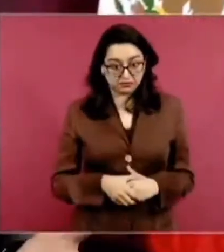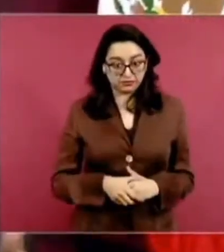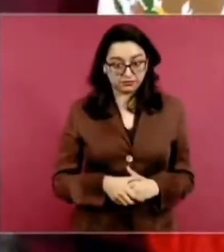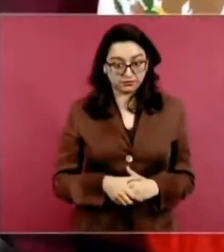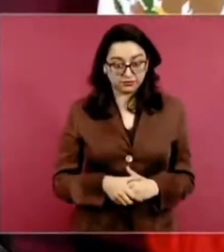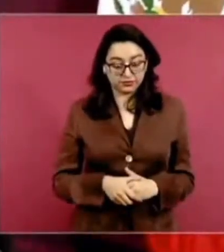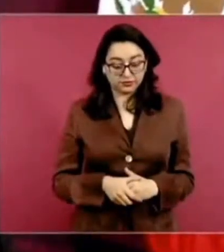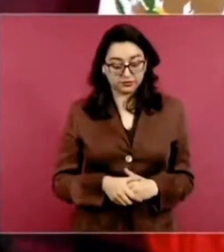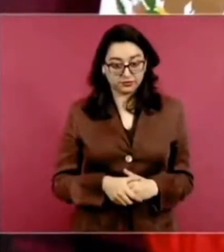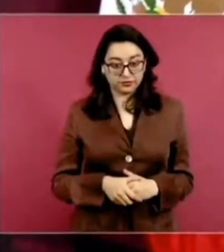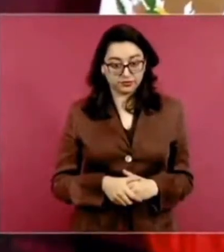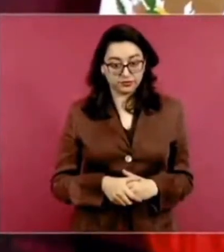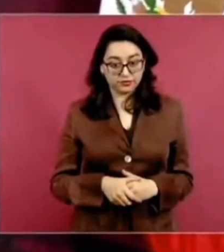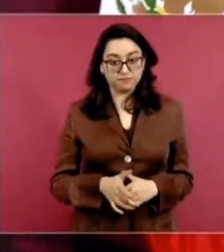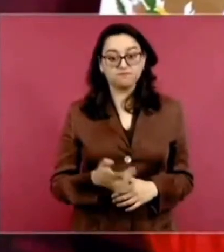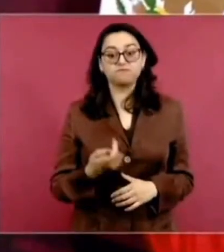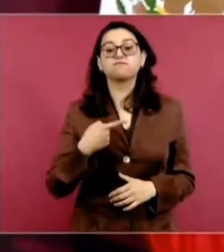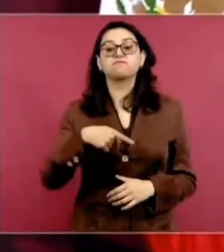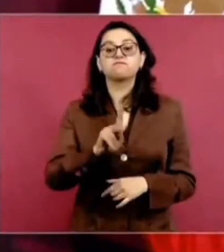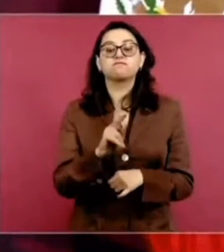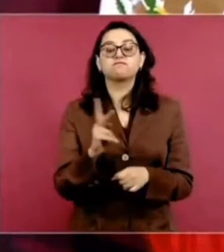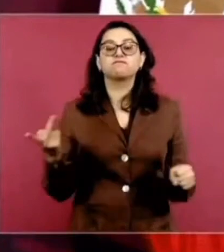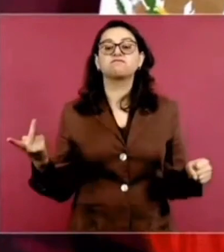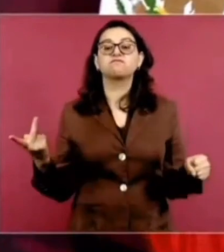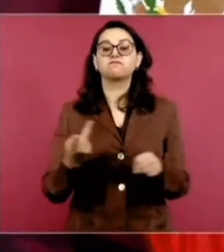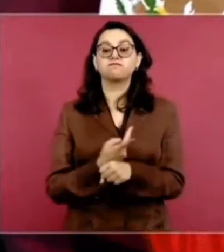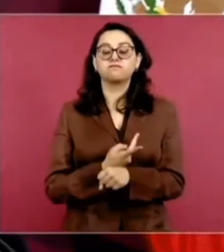no se hablaba